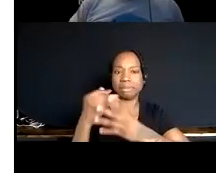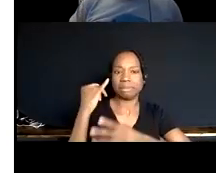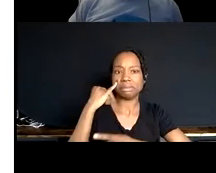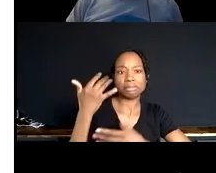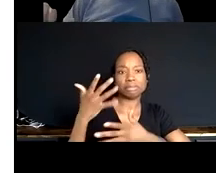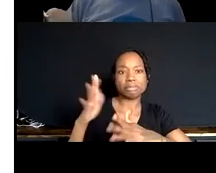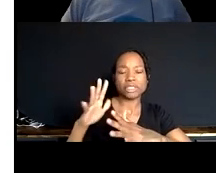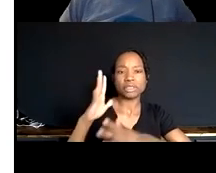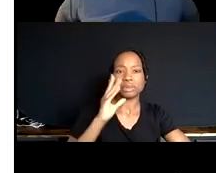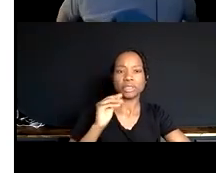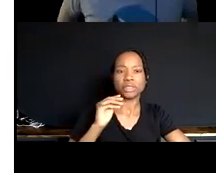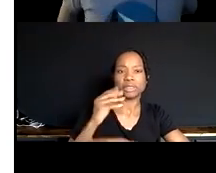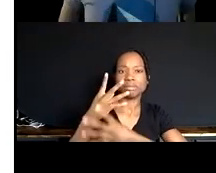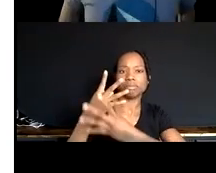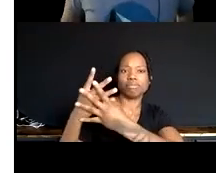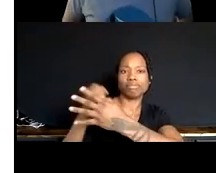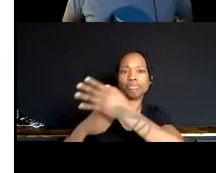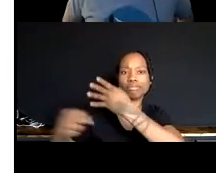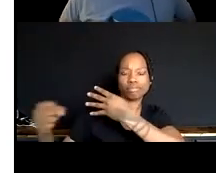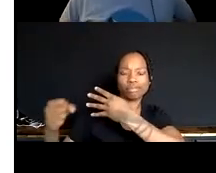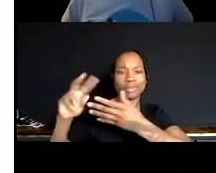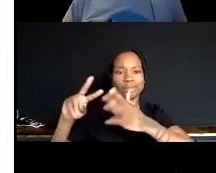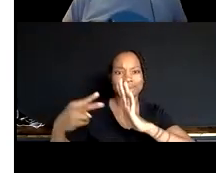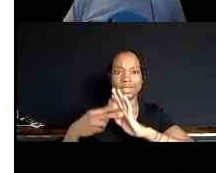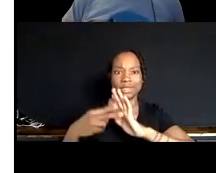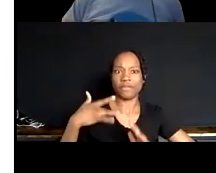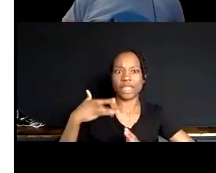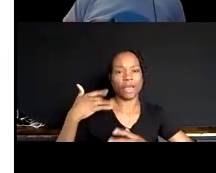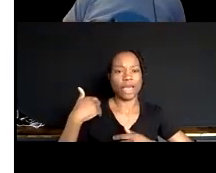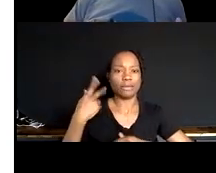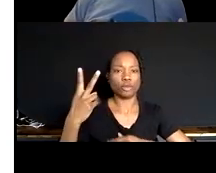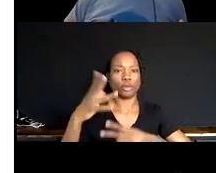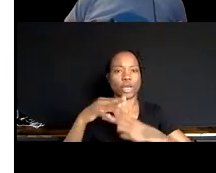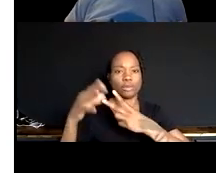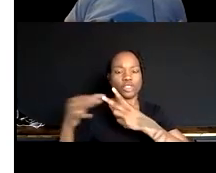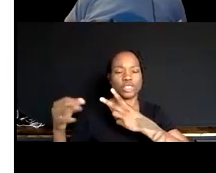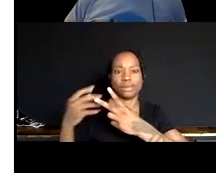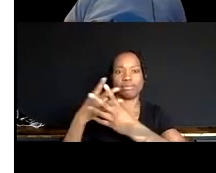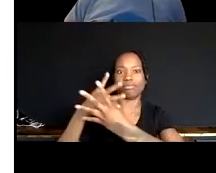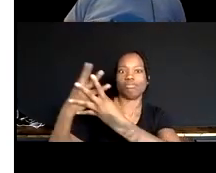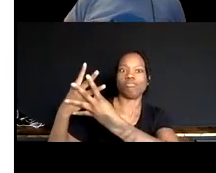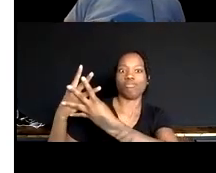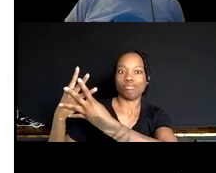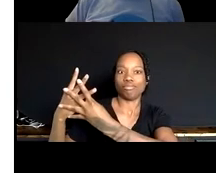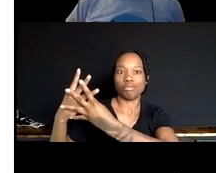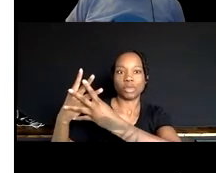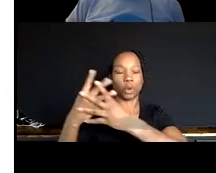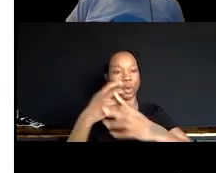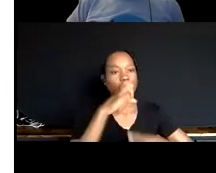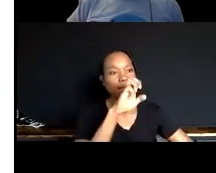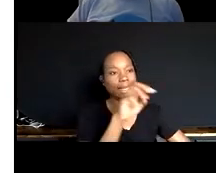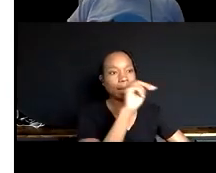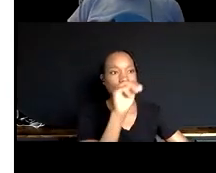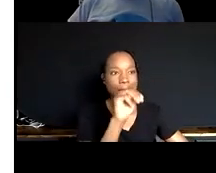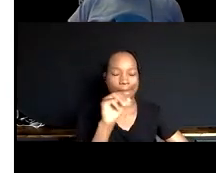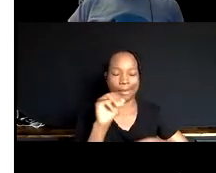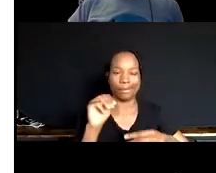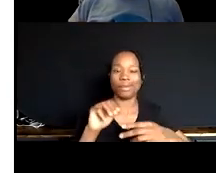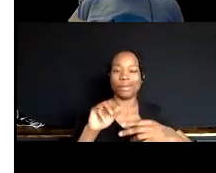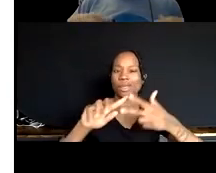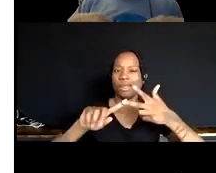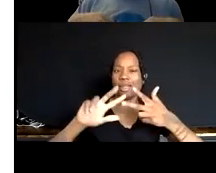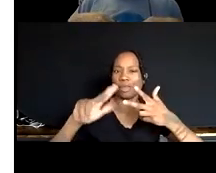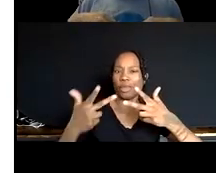que la cárcel y es un mito. Y nos hacen pensar que hay solamente dos opciones, la cárcel o monitoreo electrónico.